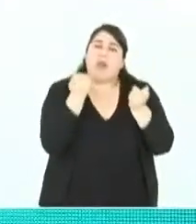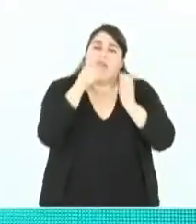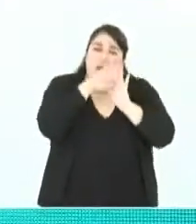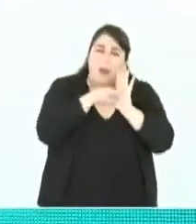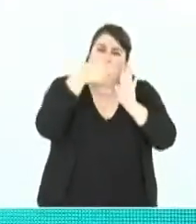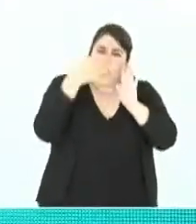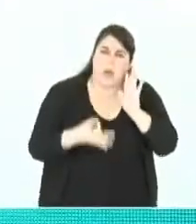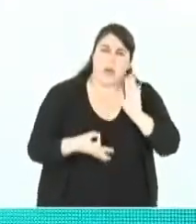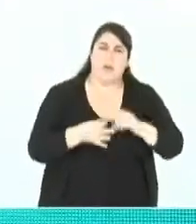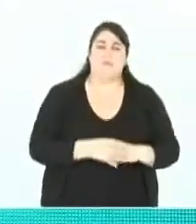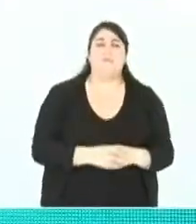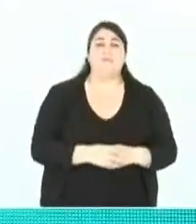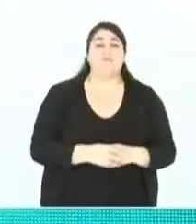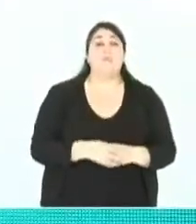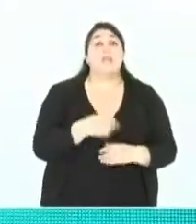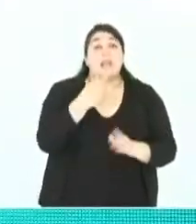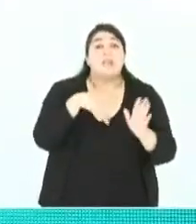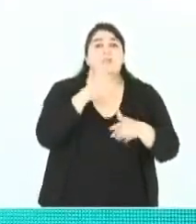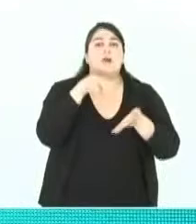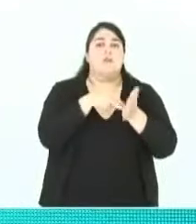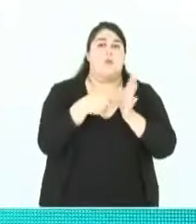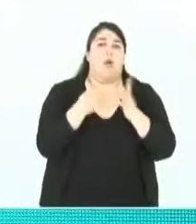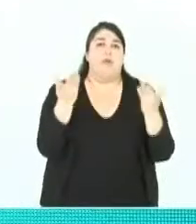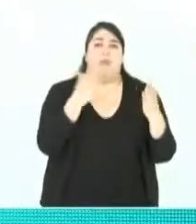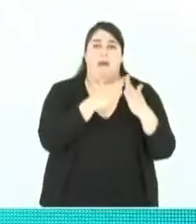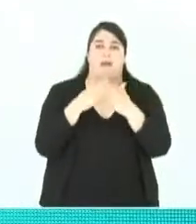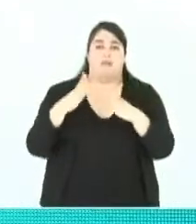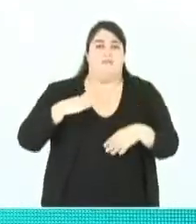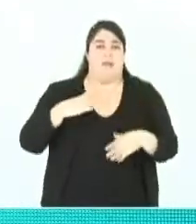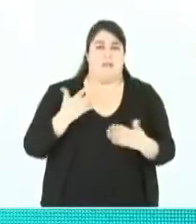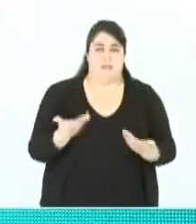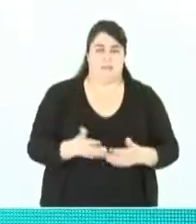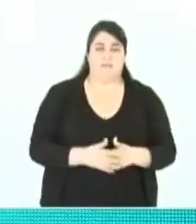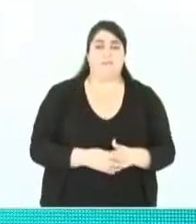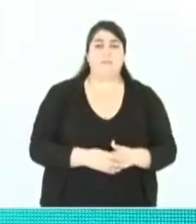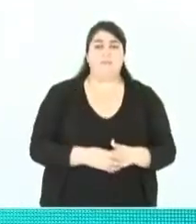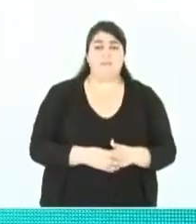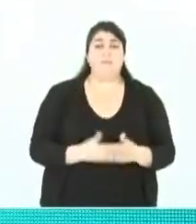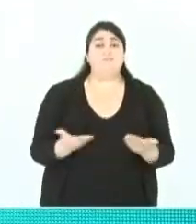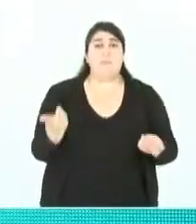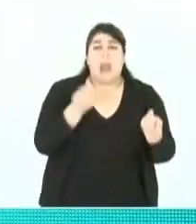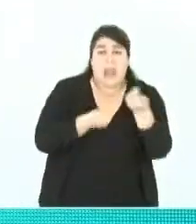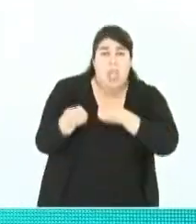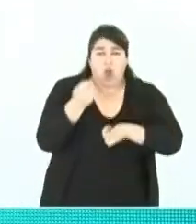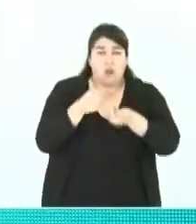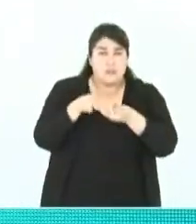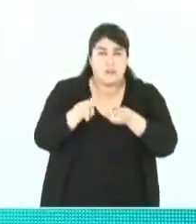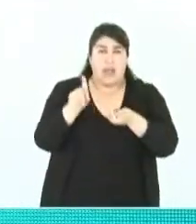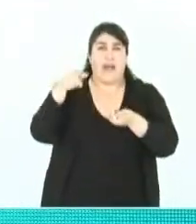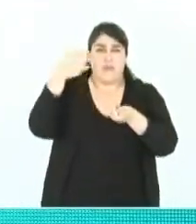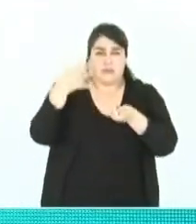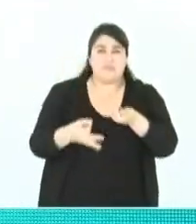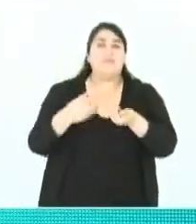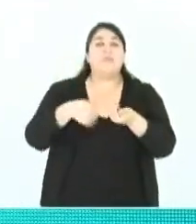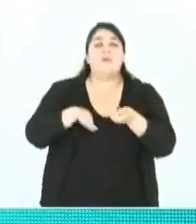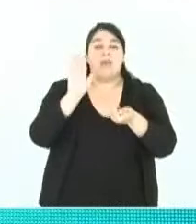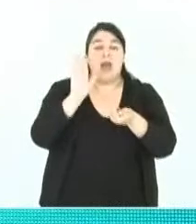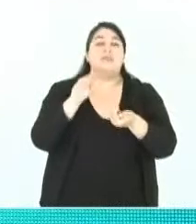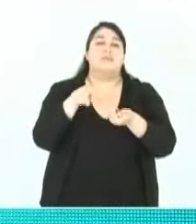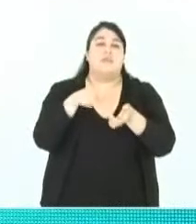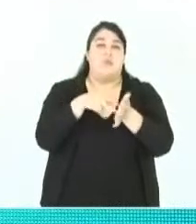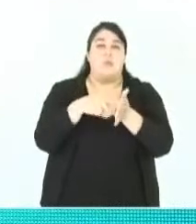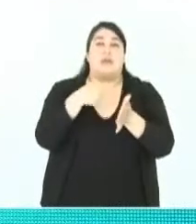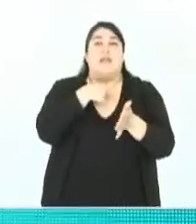hacen es profundizar una crisis de vivienda. Todo esto, digamos, estos negociados no ocurren exclusivamente a gran escala. De hecho, me